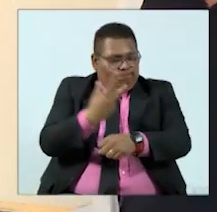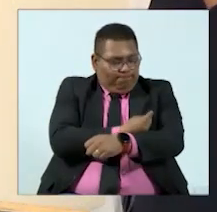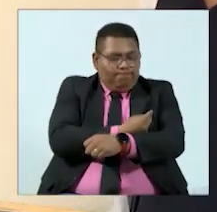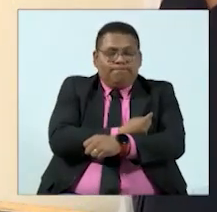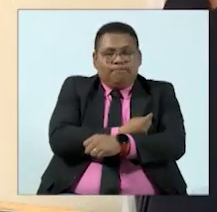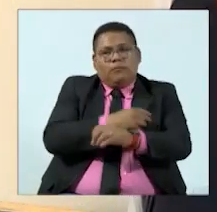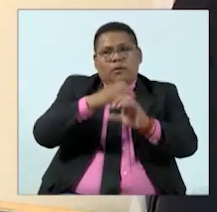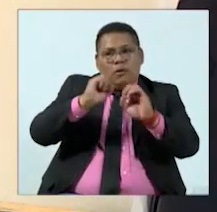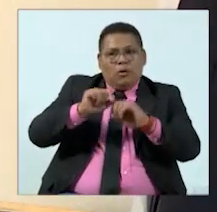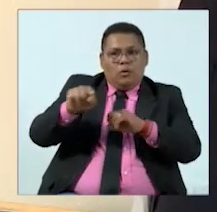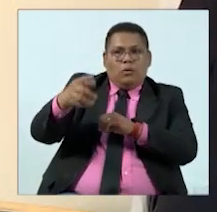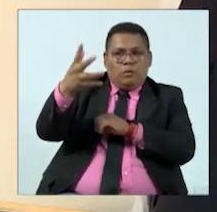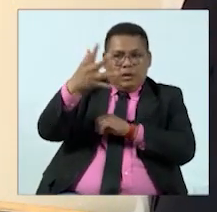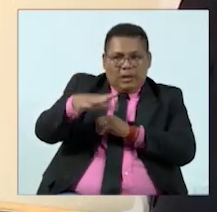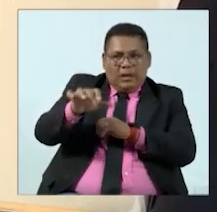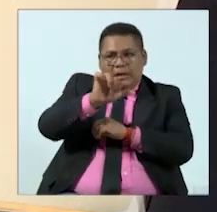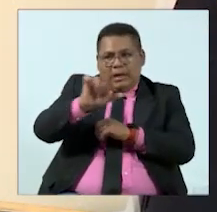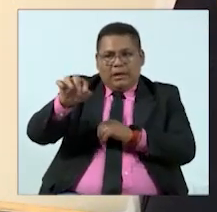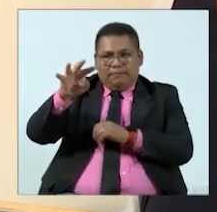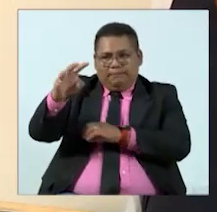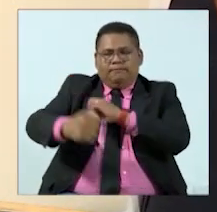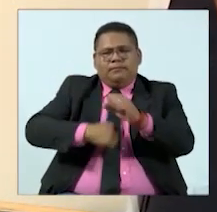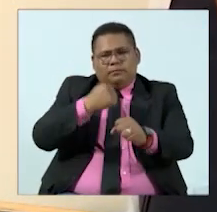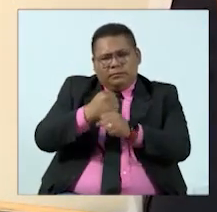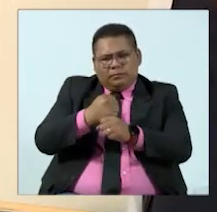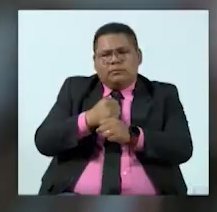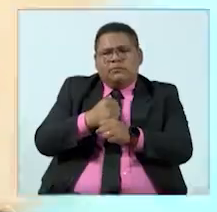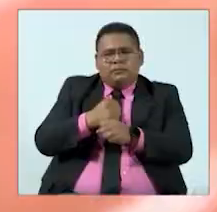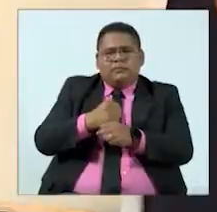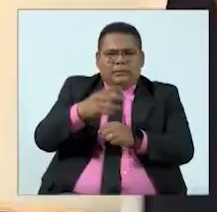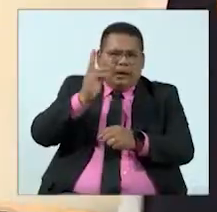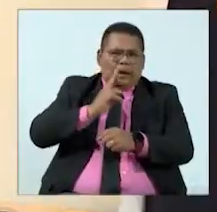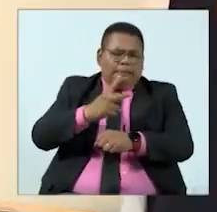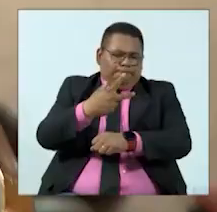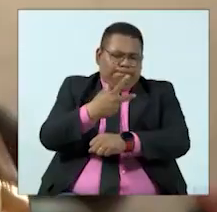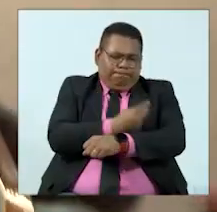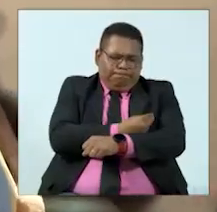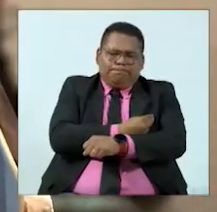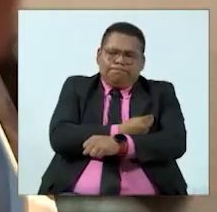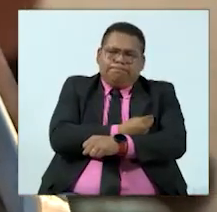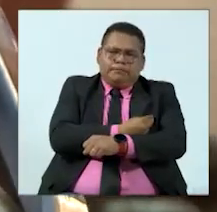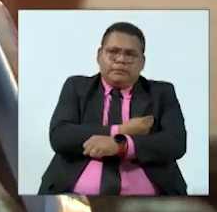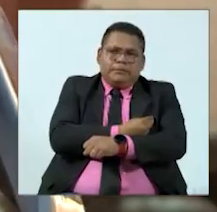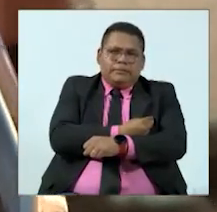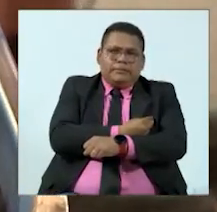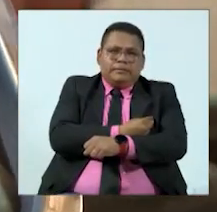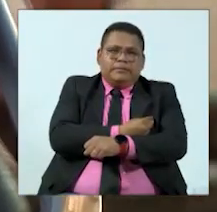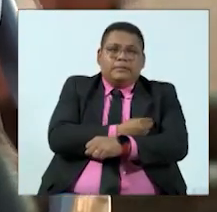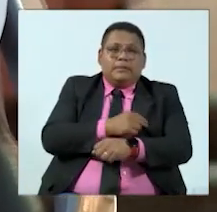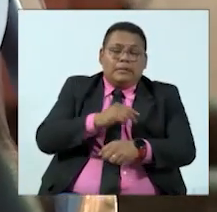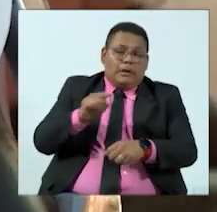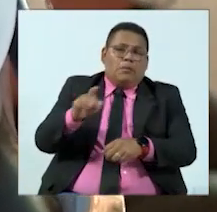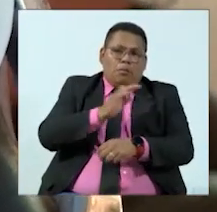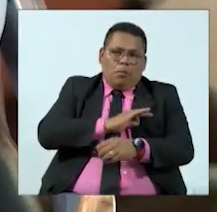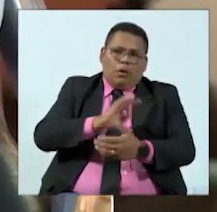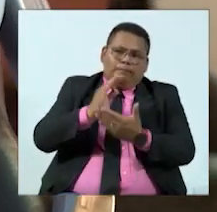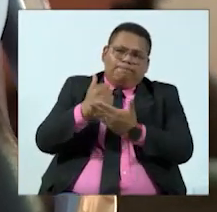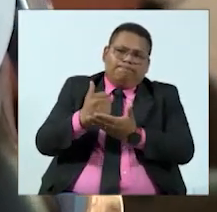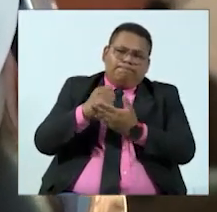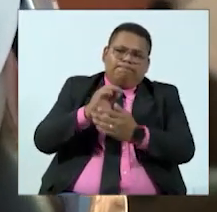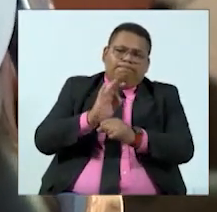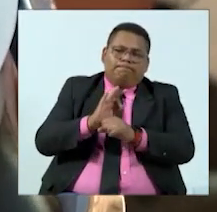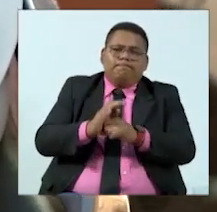si eres de 10 a 19 años Pues por qué no buscarla no sarampión rubiola y la srp la triple también te puede ayudar en ese